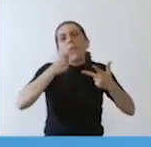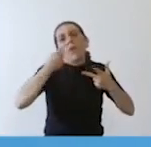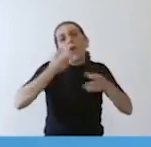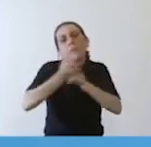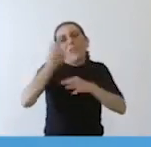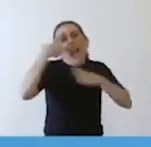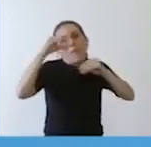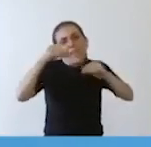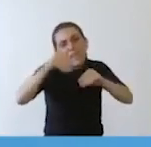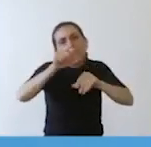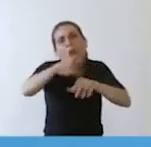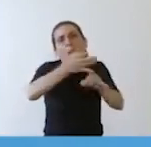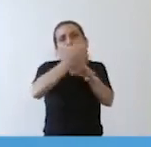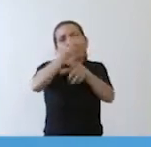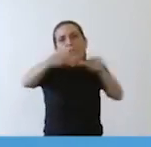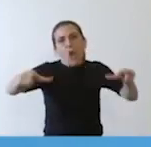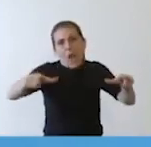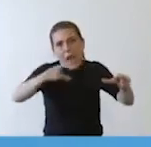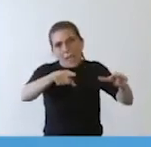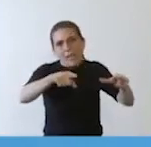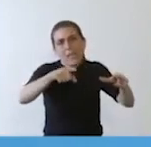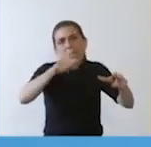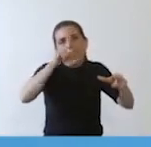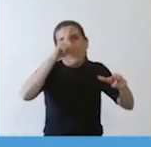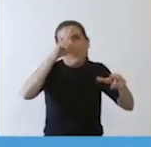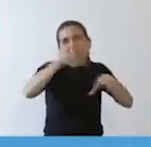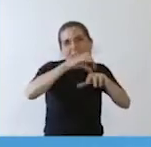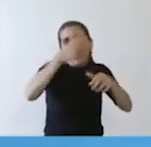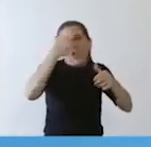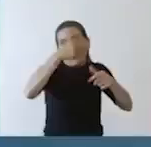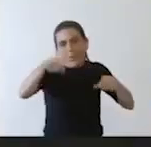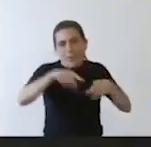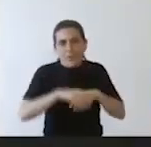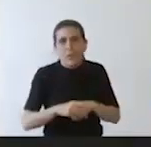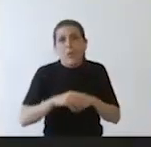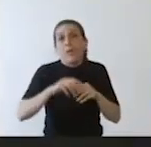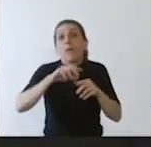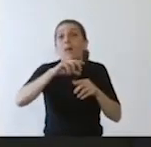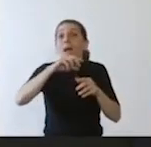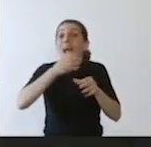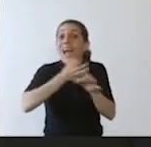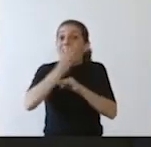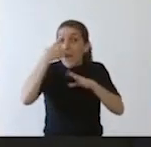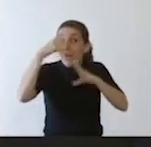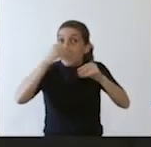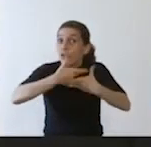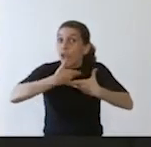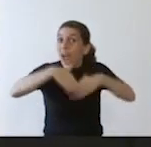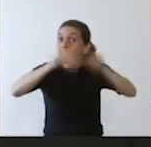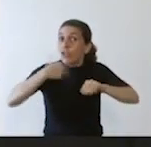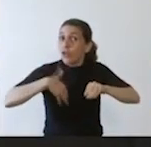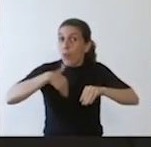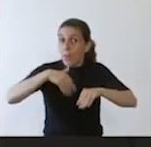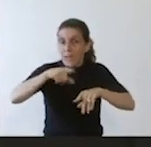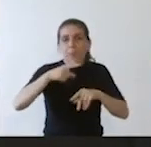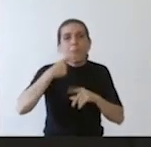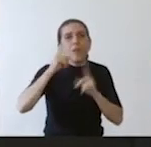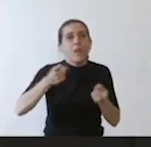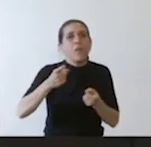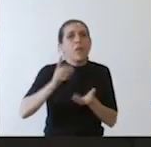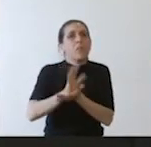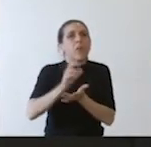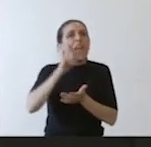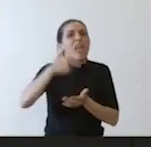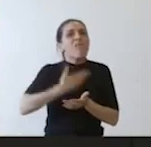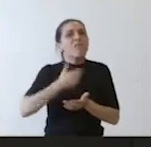capacitación y entrenamiento del equipo de salud de todo el país. Buenas tardes, Martín Di Natale de